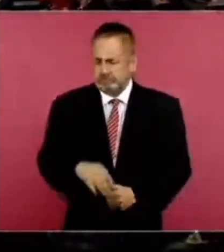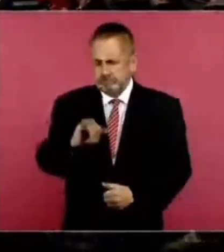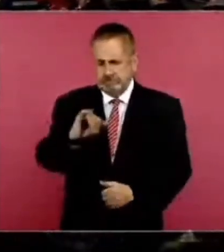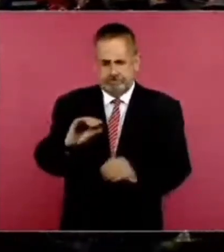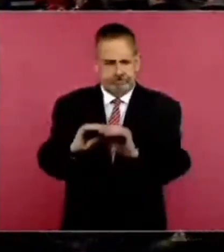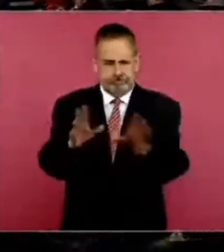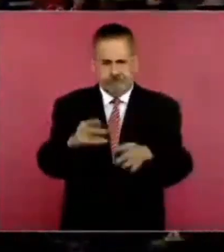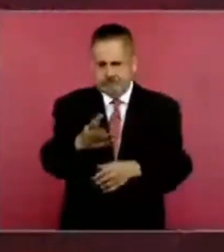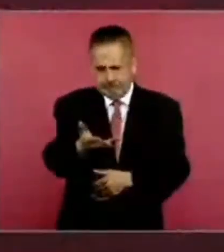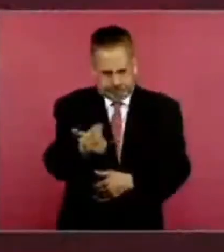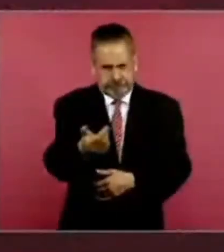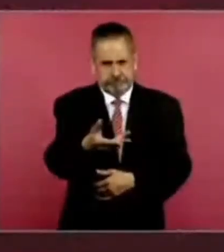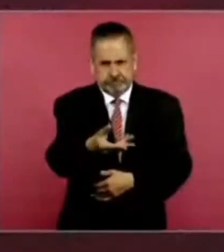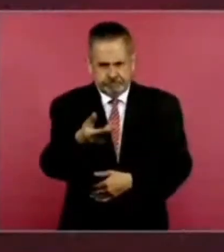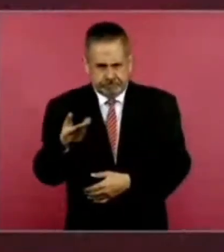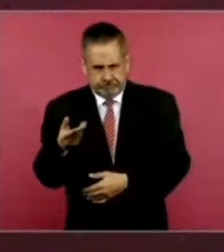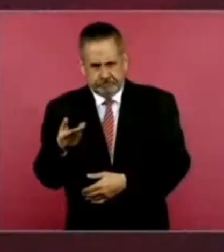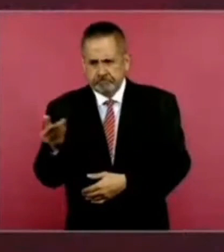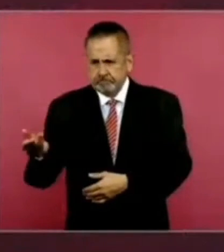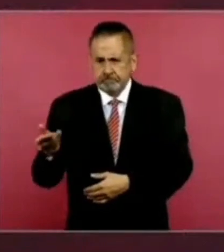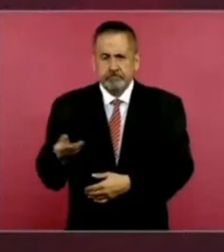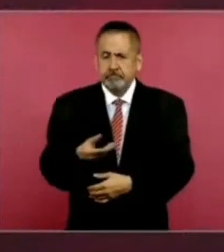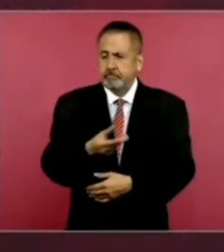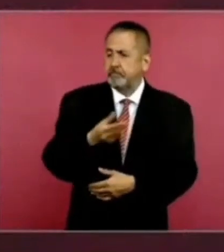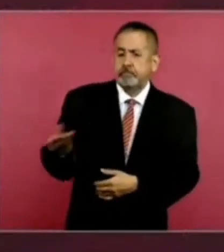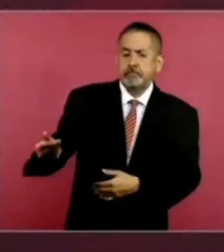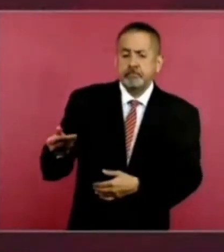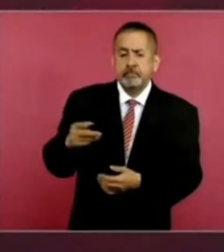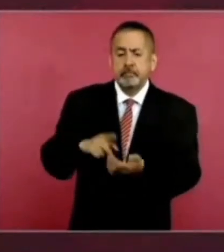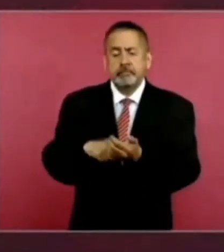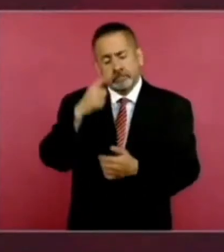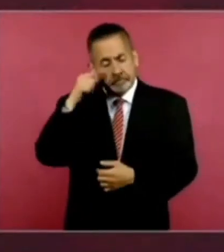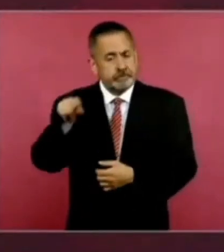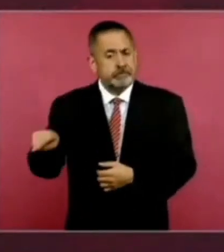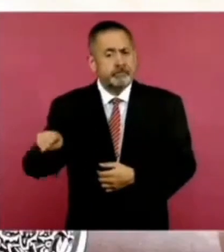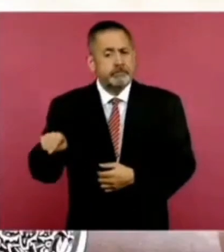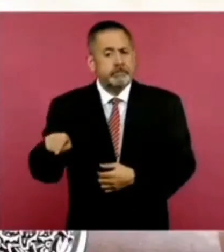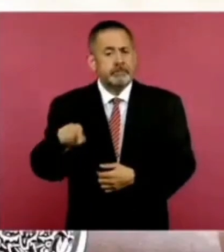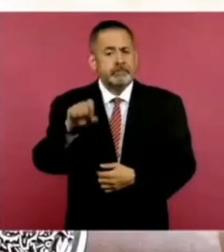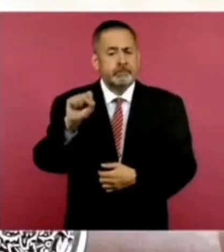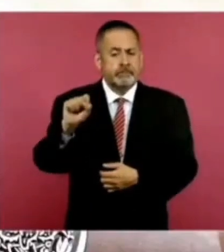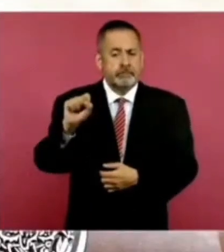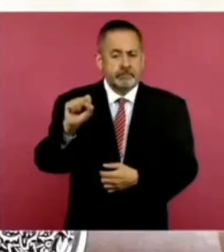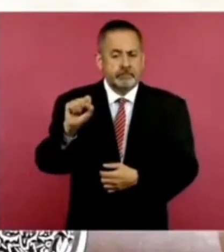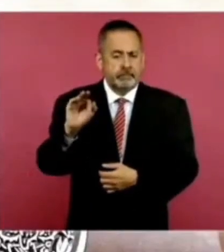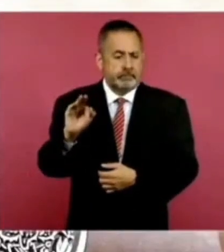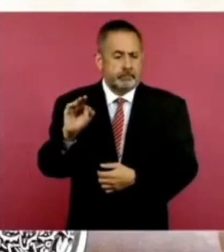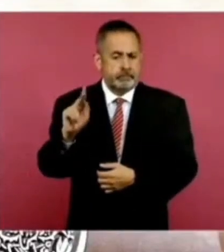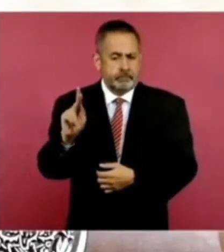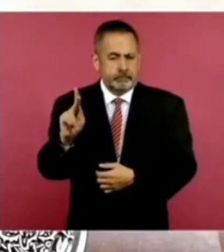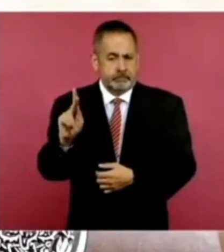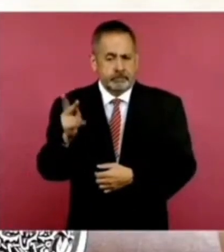no. Sobre todo a la Secretaría de la Función Pública,